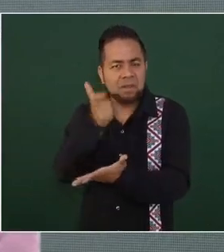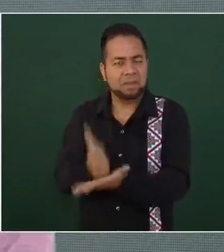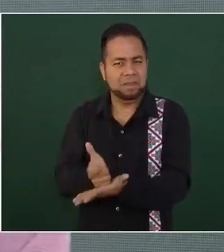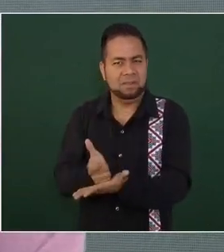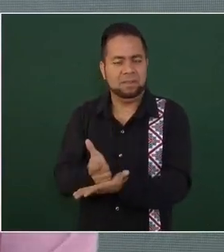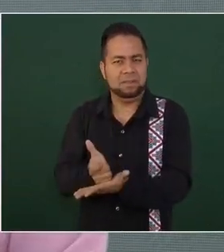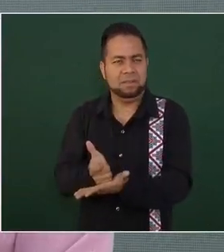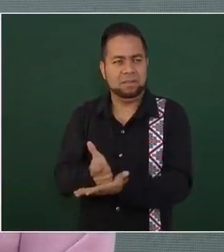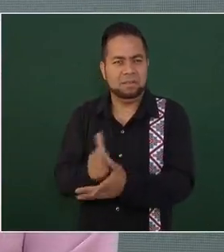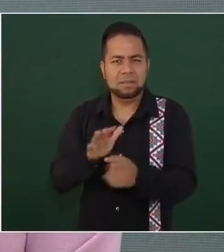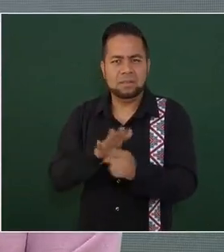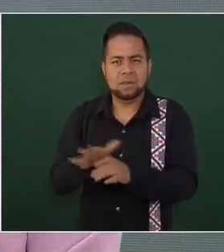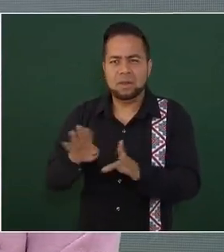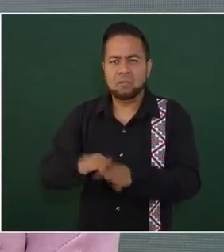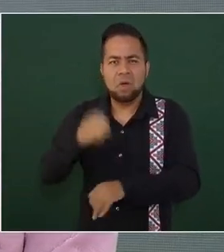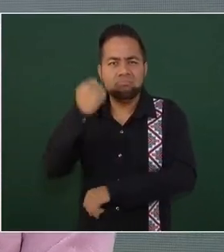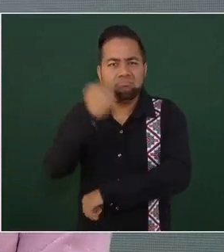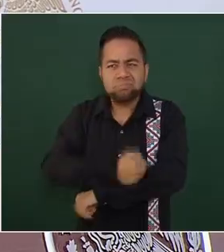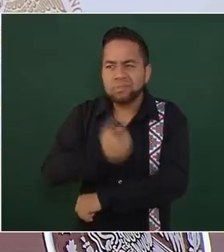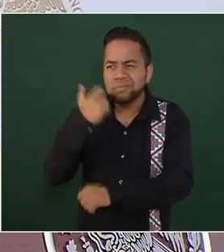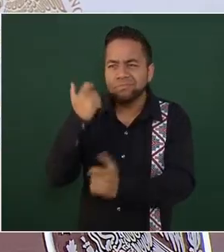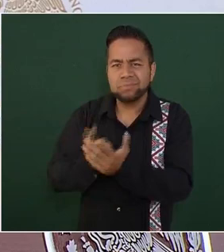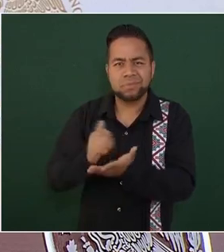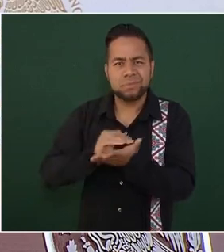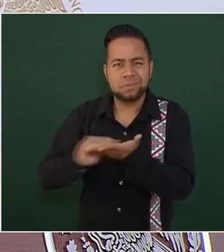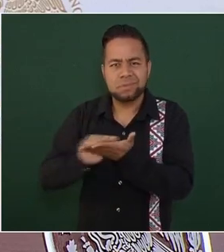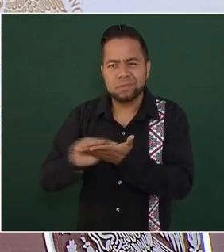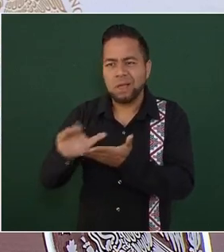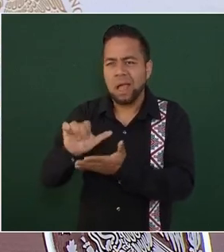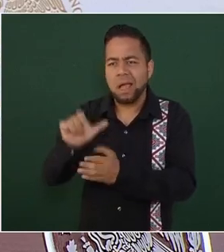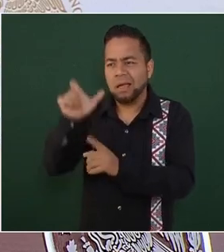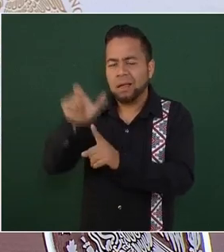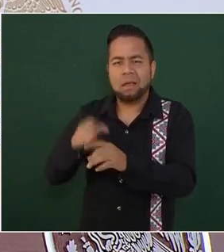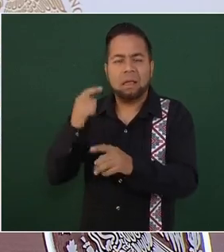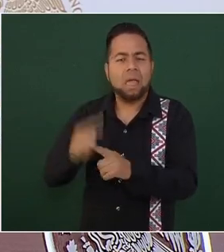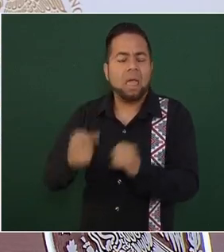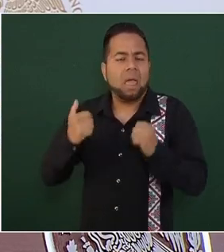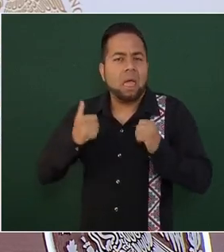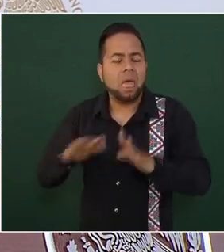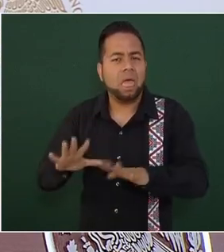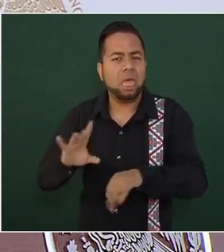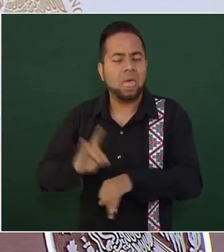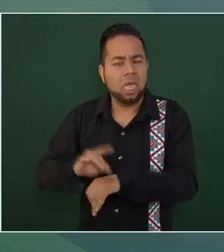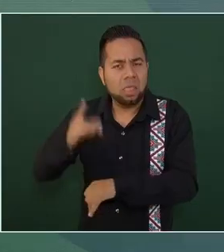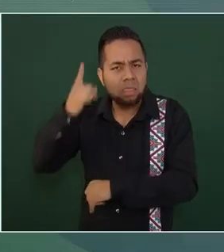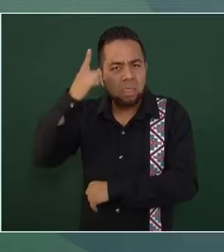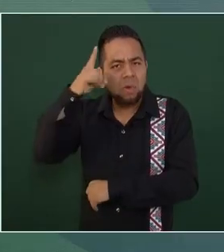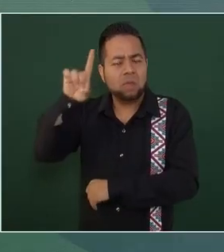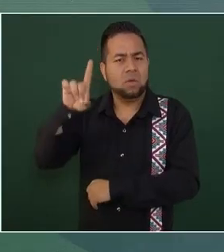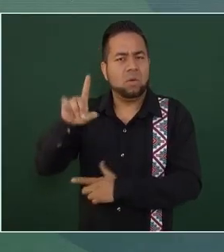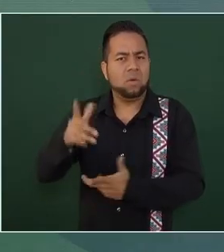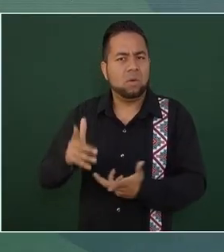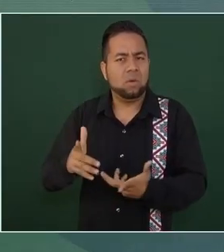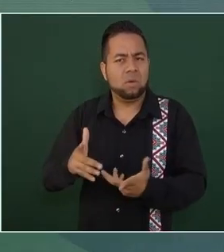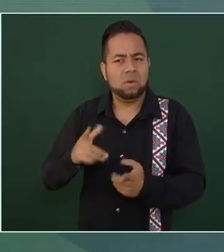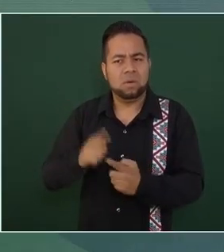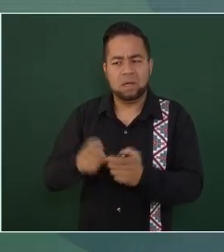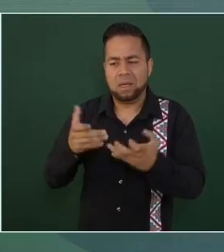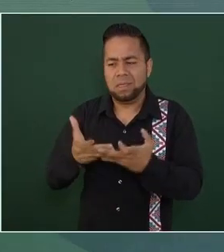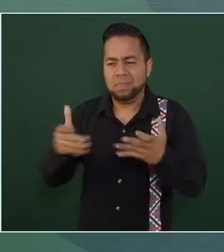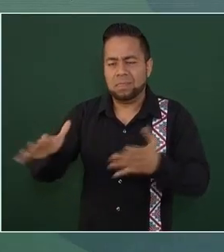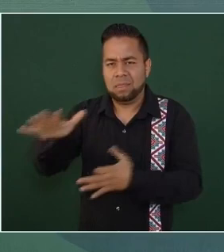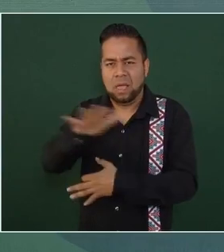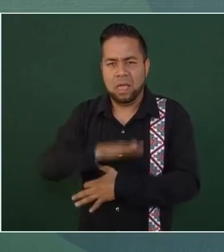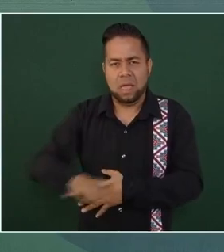indemnización a un supuesto propietario de un terreno